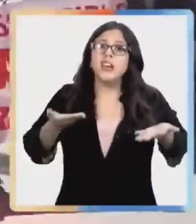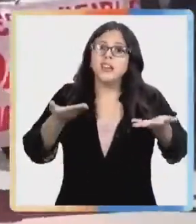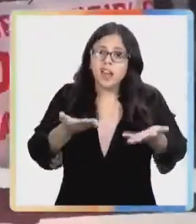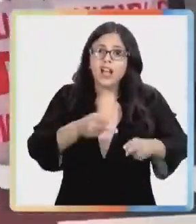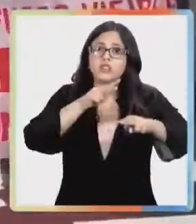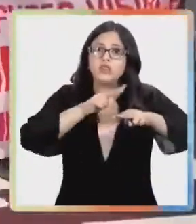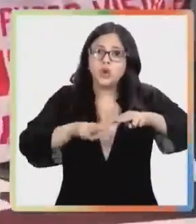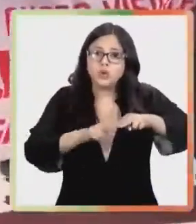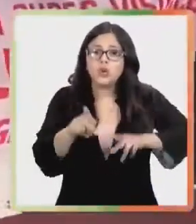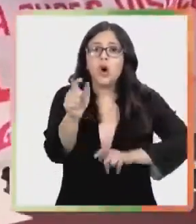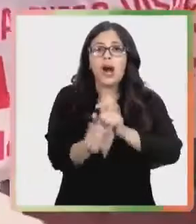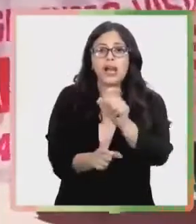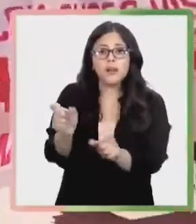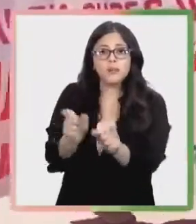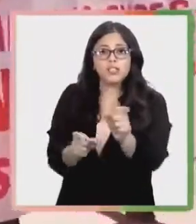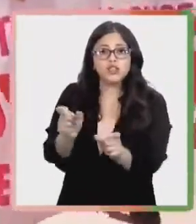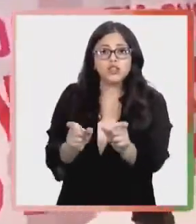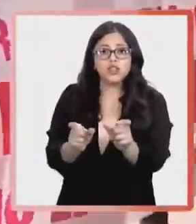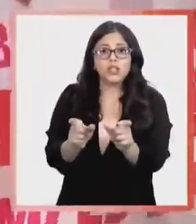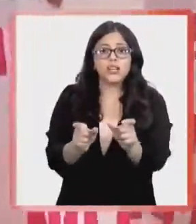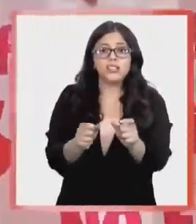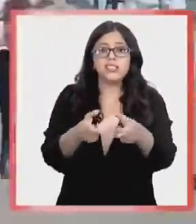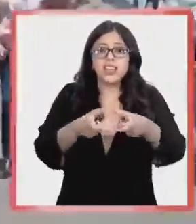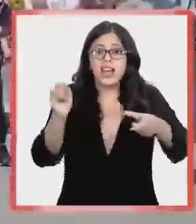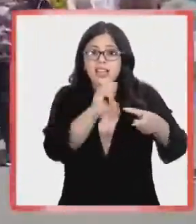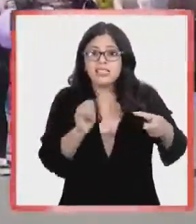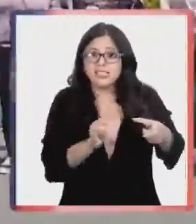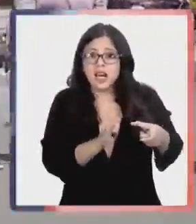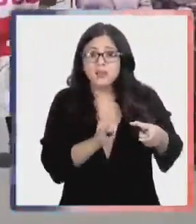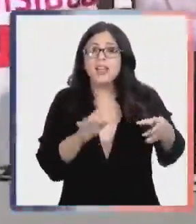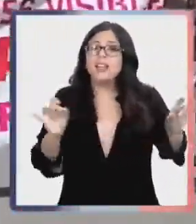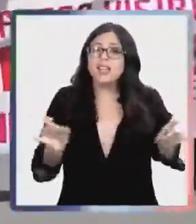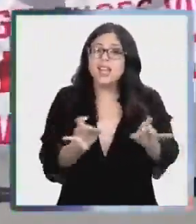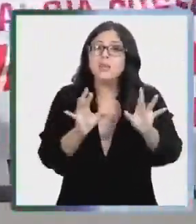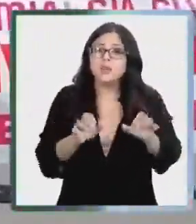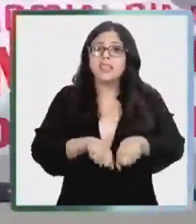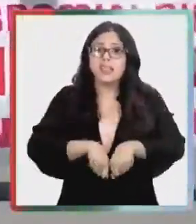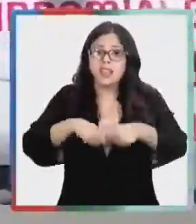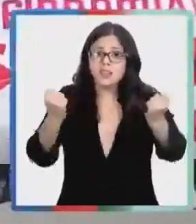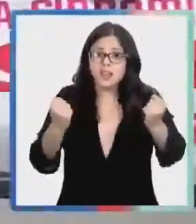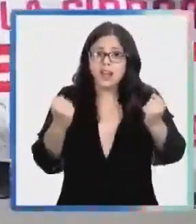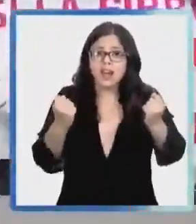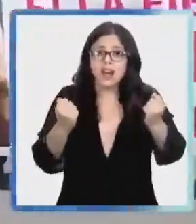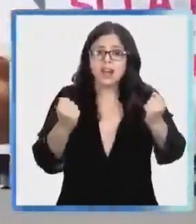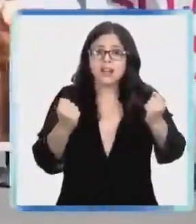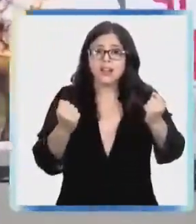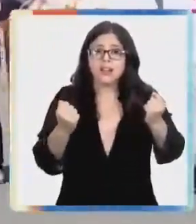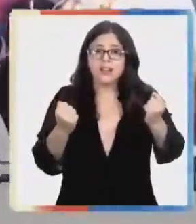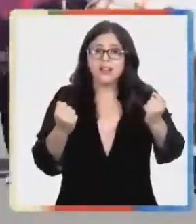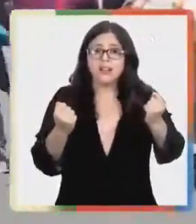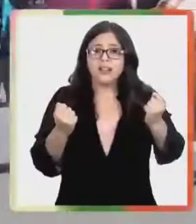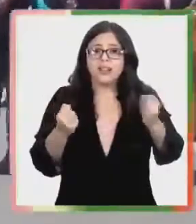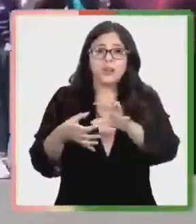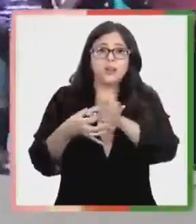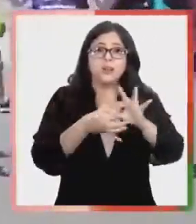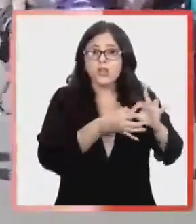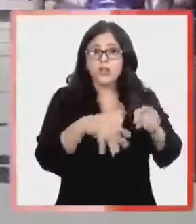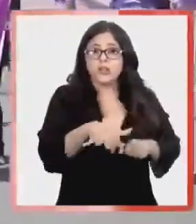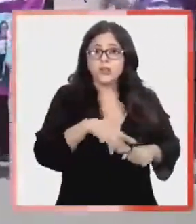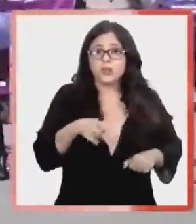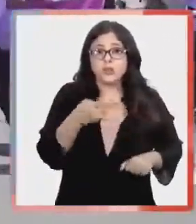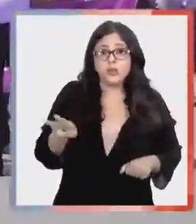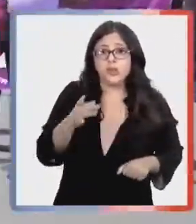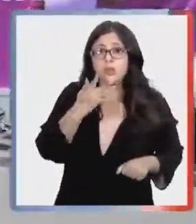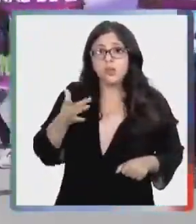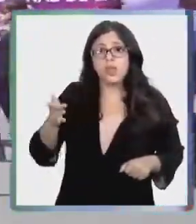una solución a las personas de aquellas ISAPRES que eventualmente pudieran quebrar, que pudiera ocurrir producto de su propia